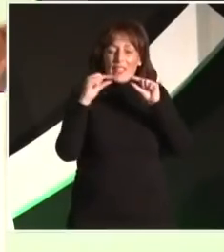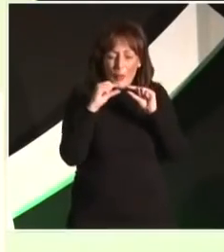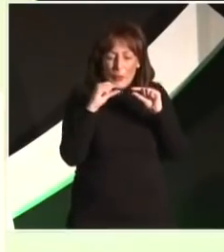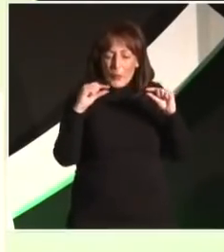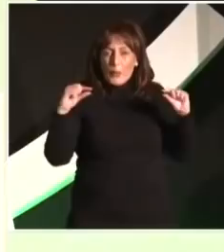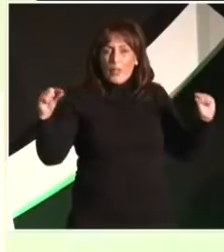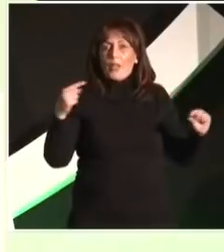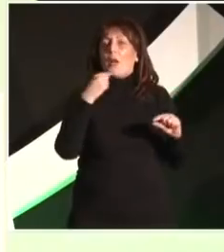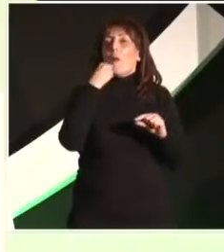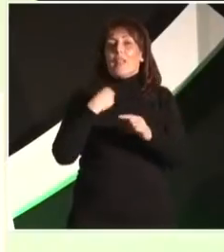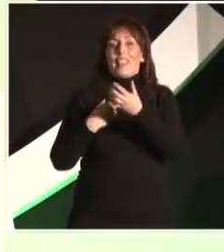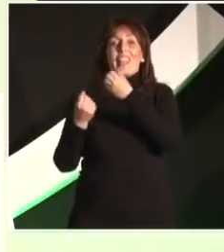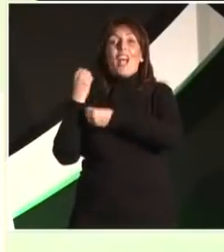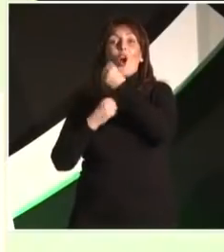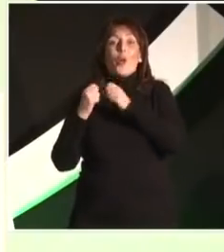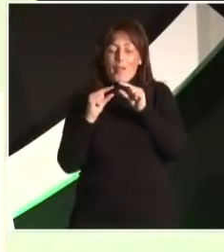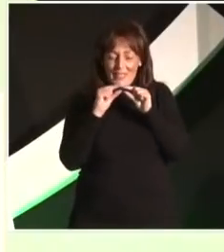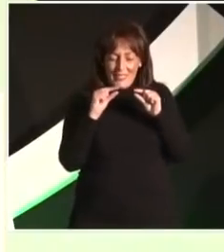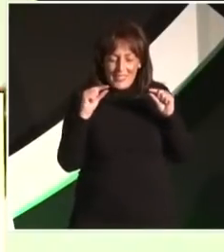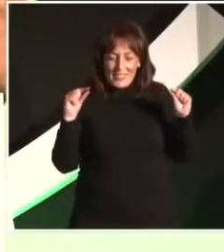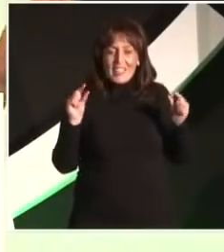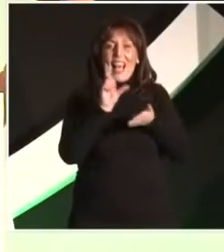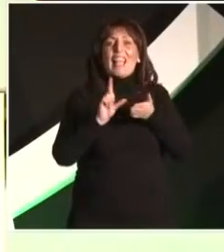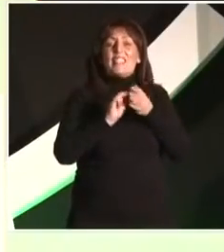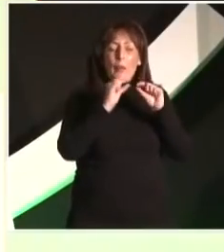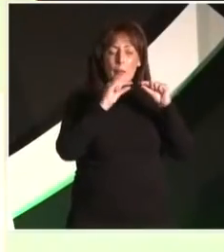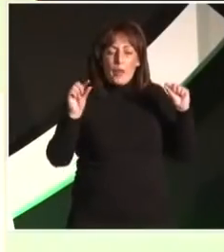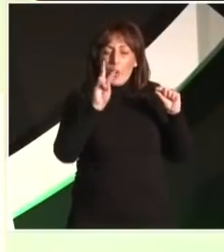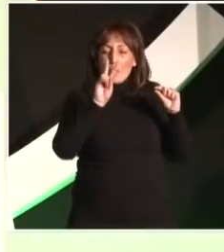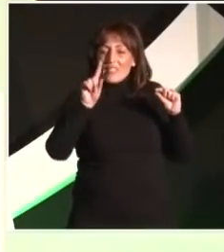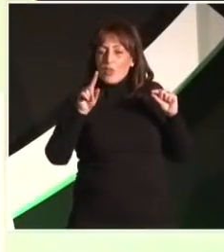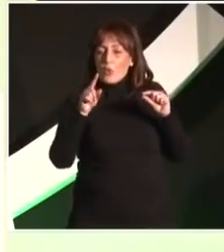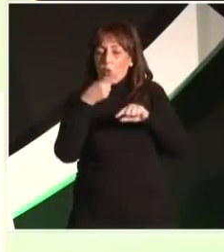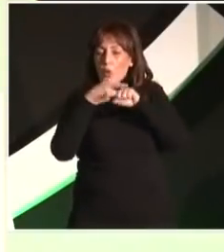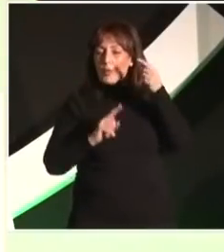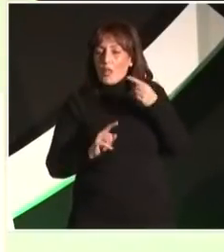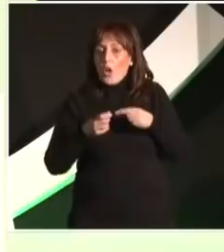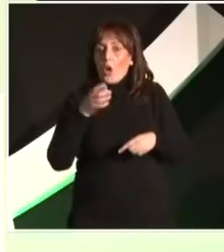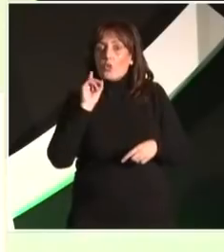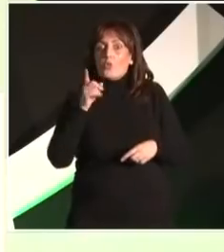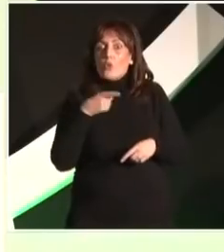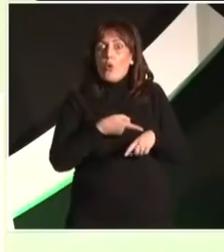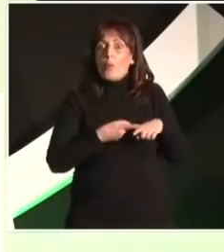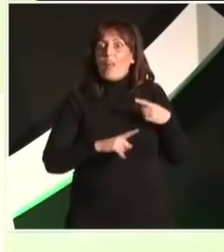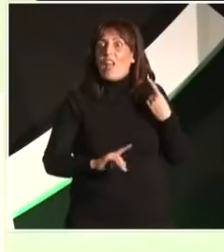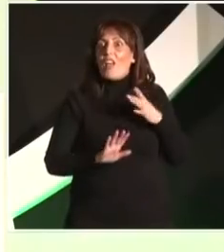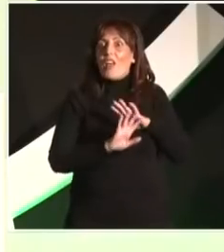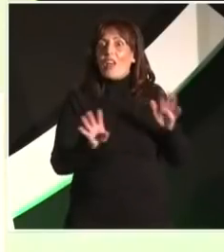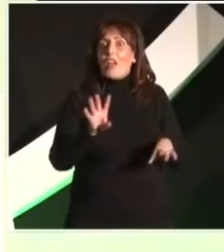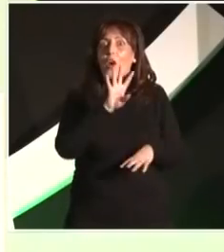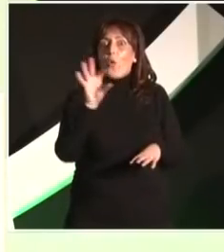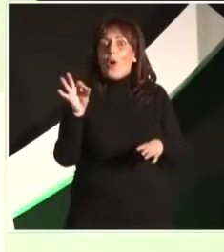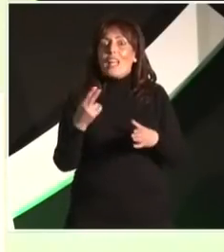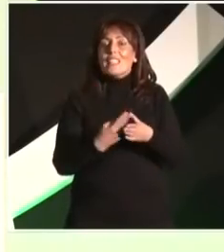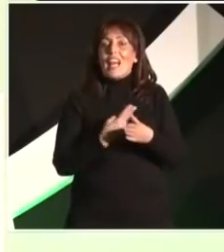dice la del rigor económico, resulta que de los 21 millones y medio solo hay medio, que son 40